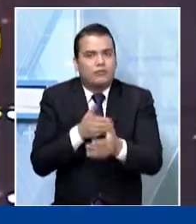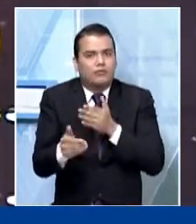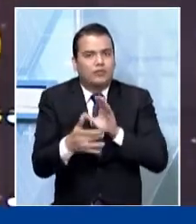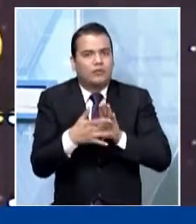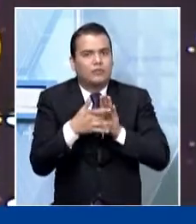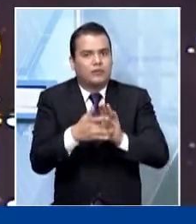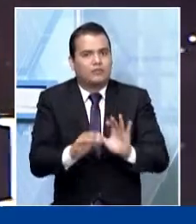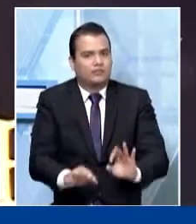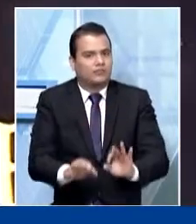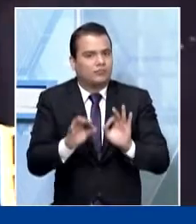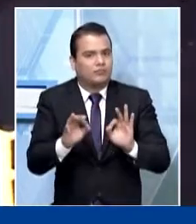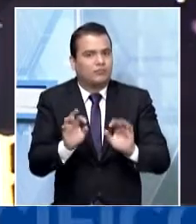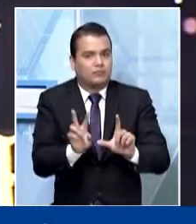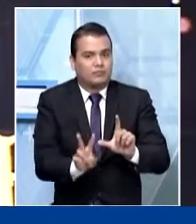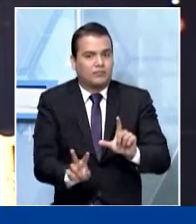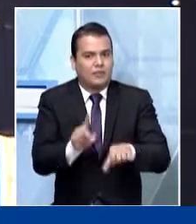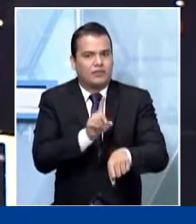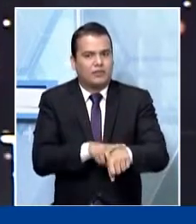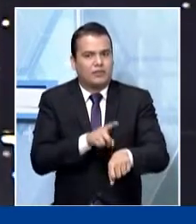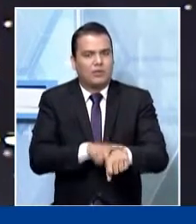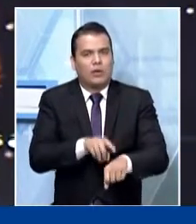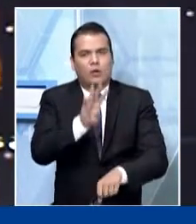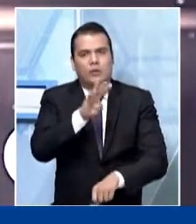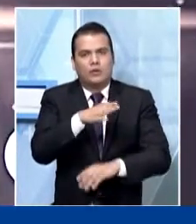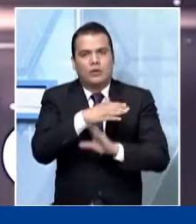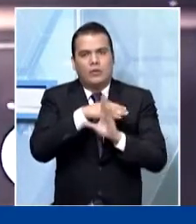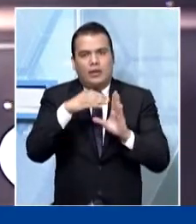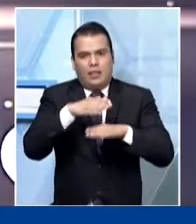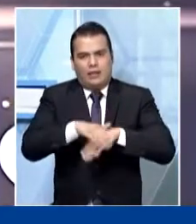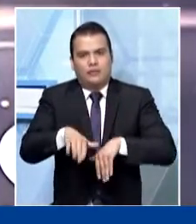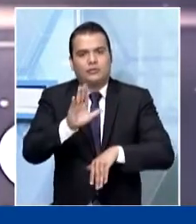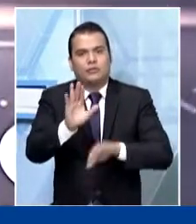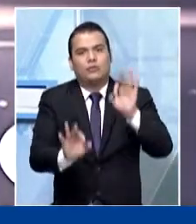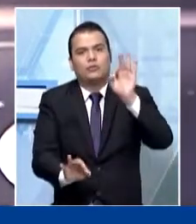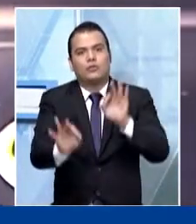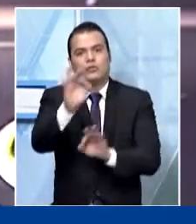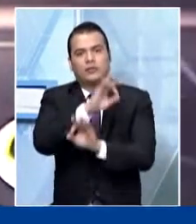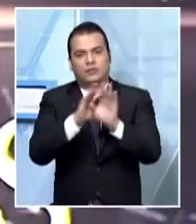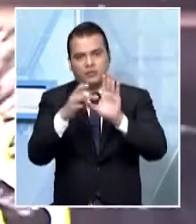la gala será transmitida hoy a las cuatro y media de la tarde por el canal regional telepacífico